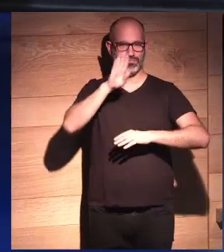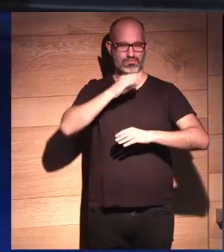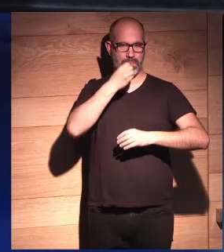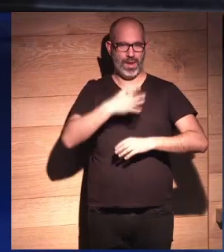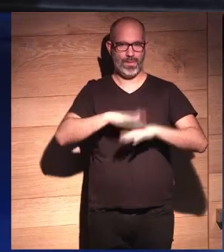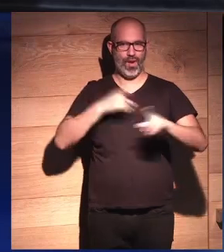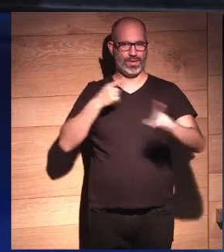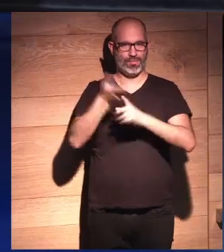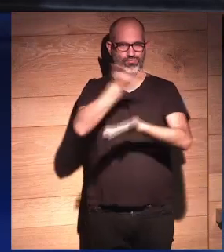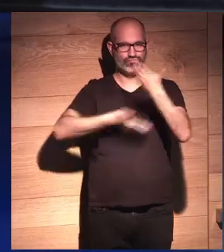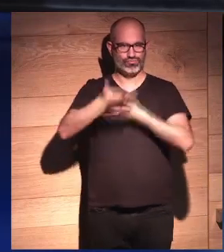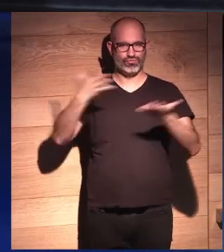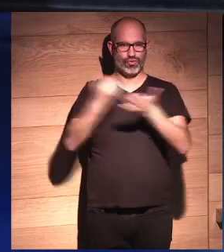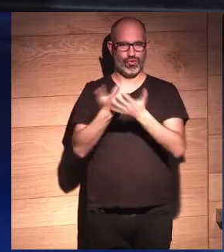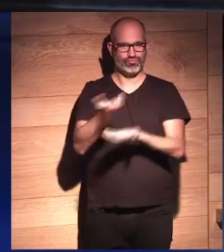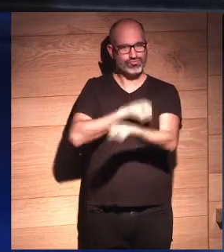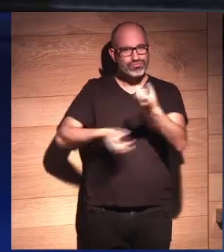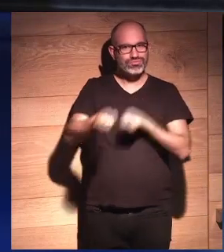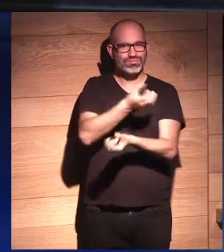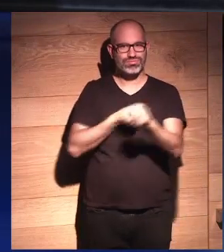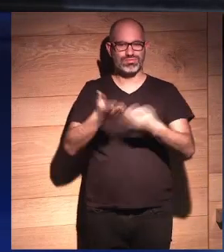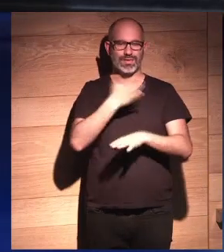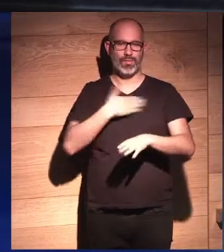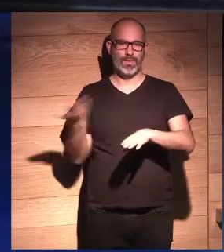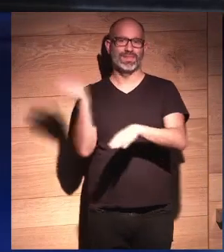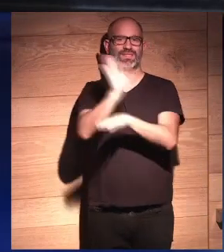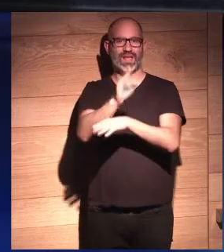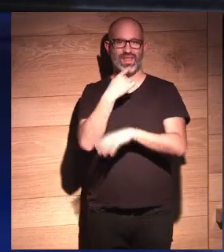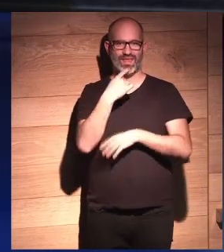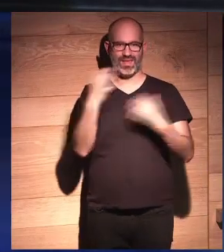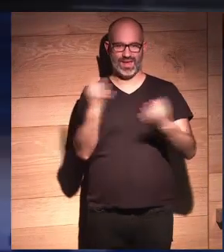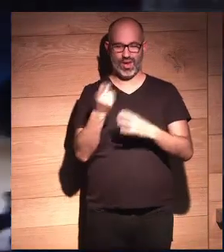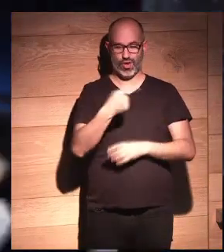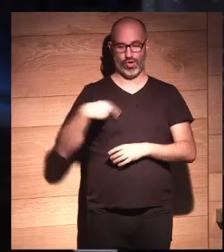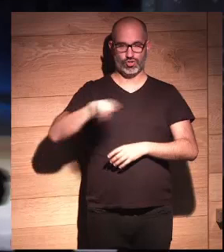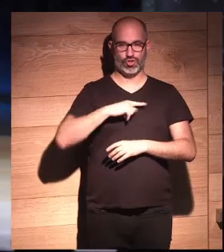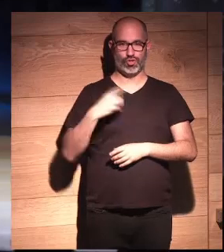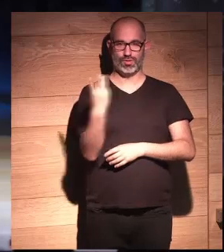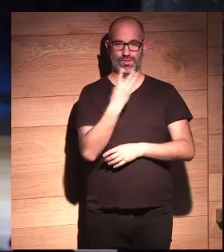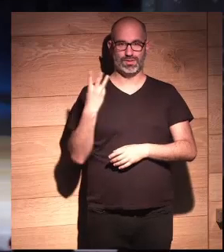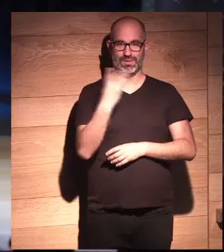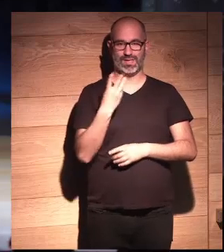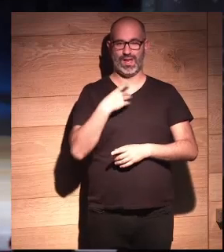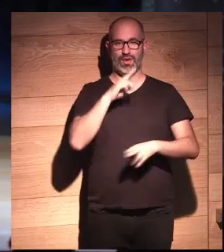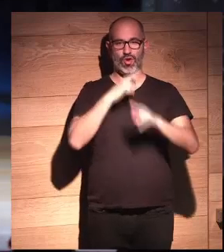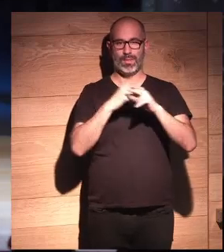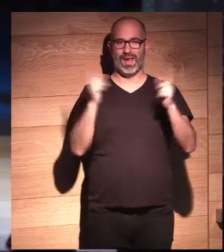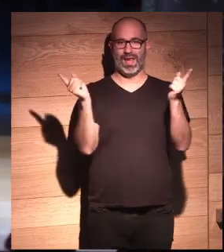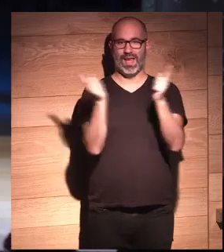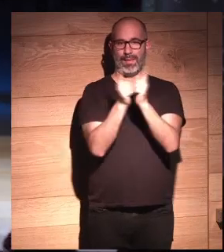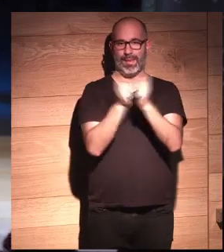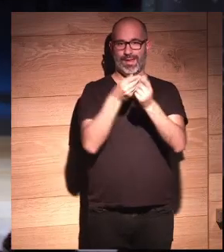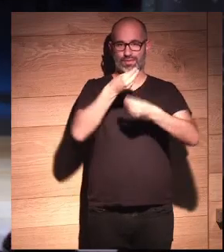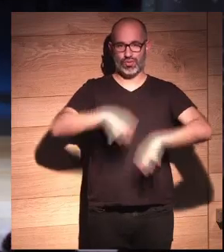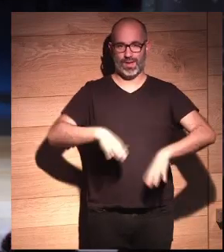para presentar un poco lo que os hemos venido a decir. Nosotros somos, como ha dicho Marieta, La Breve Historia, una productora